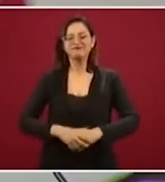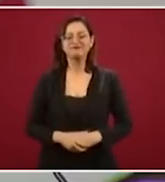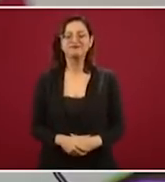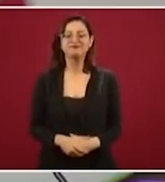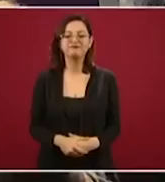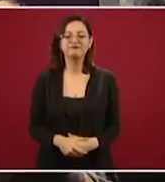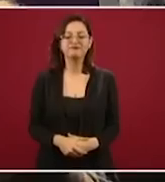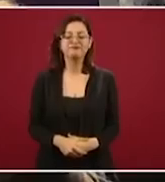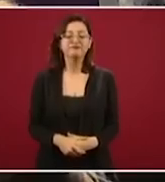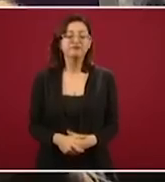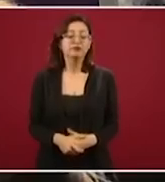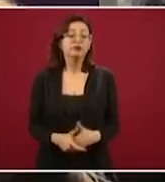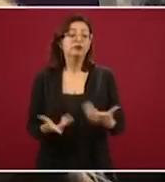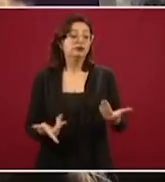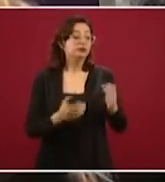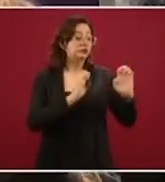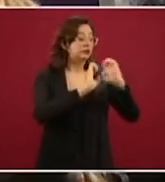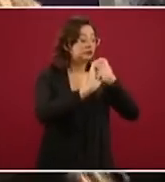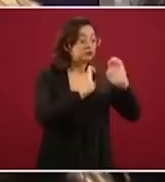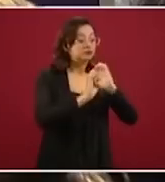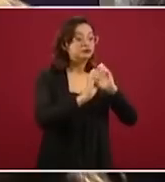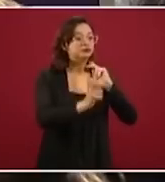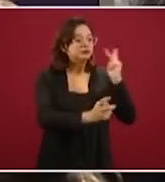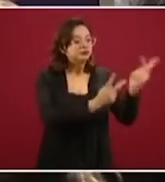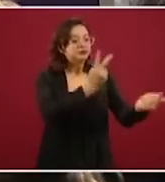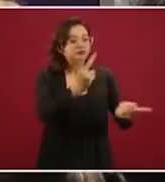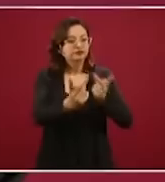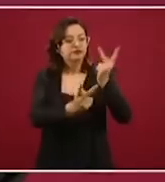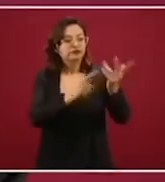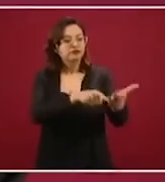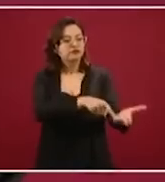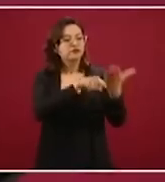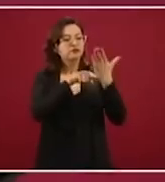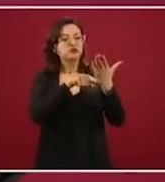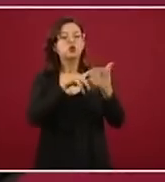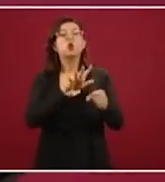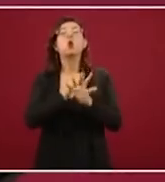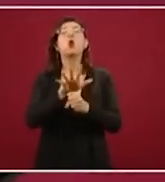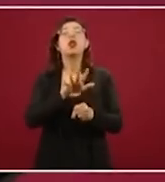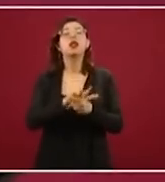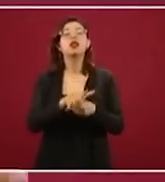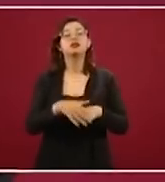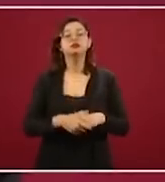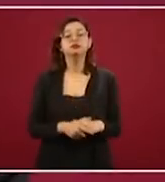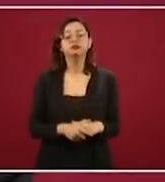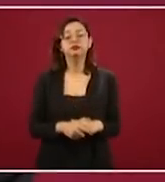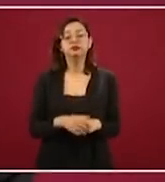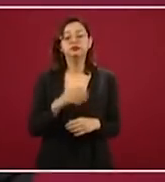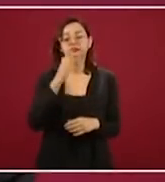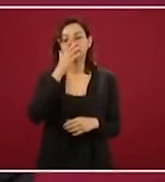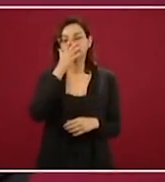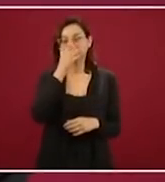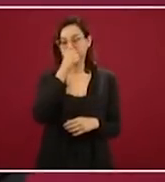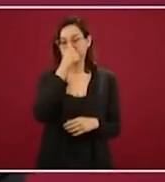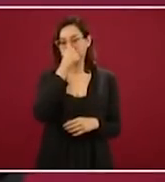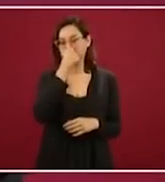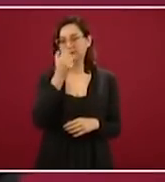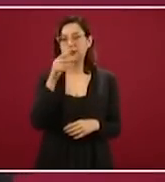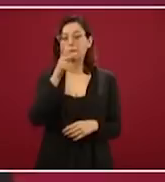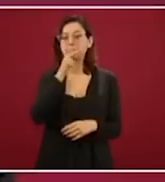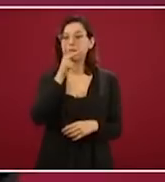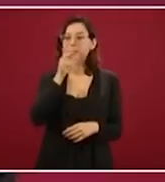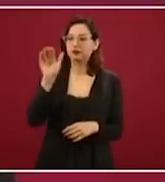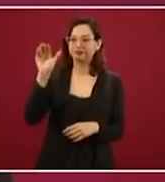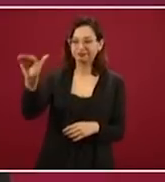En las entrevistas lo que revelan es que lo que hacían era llamar al papá